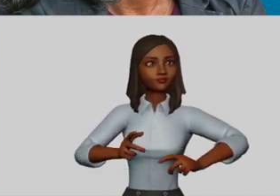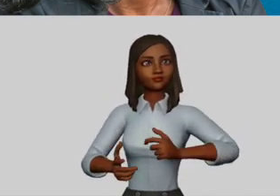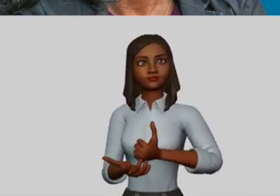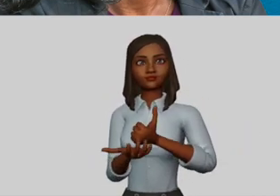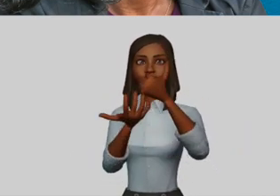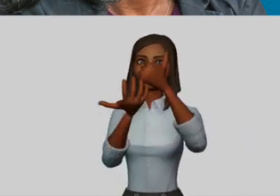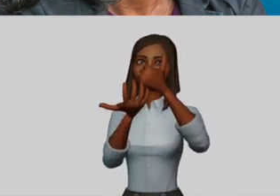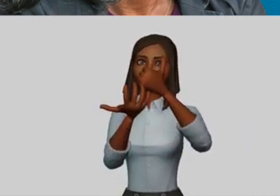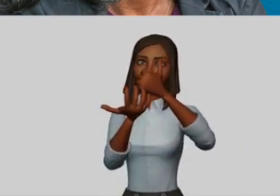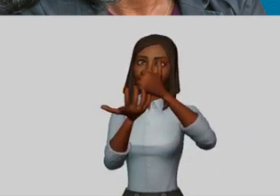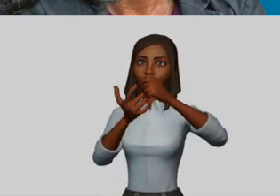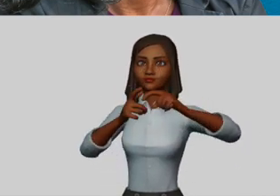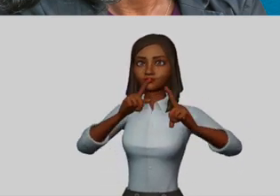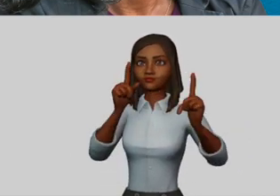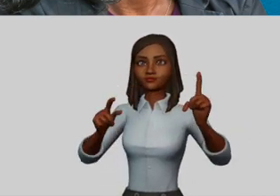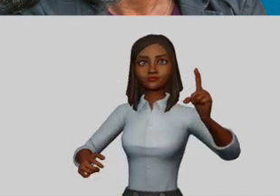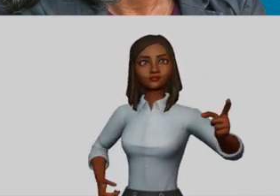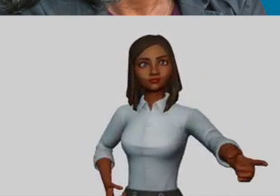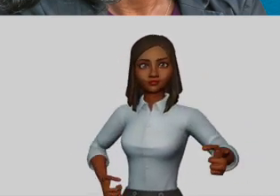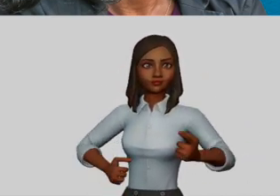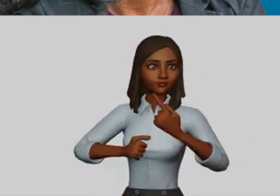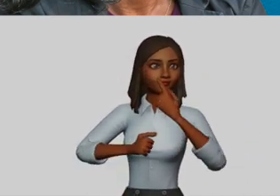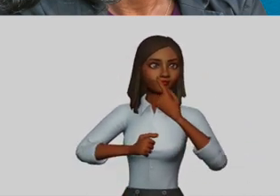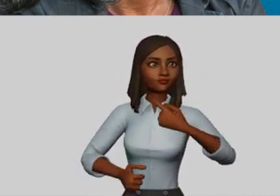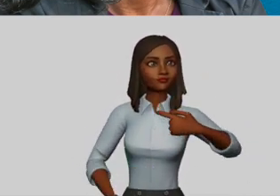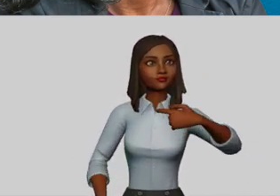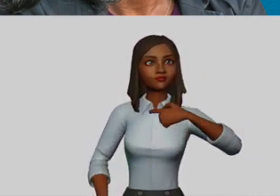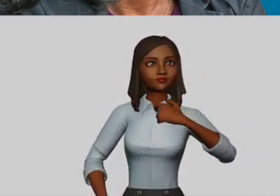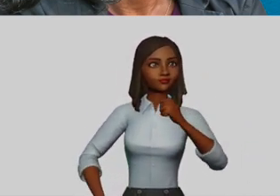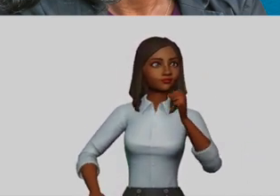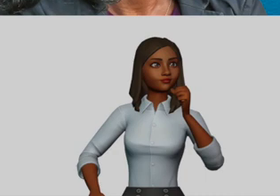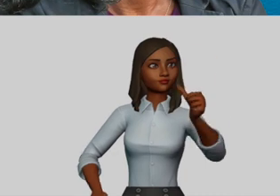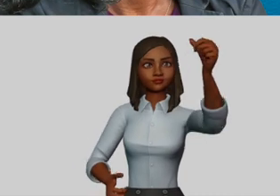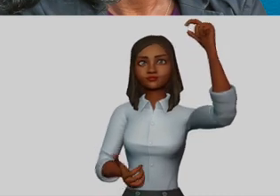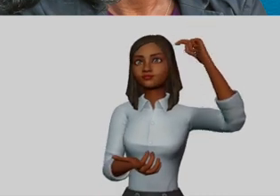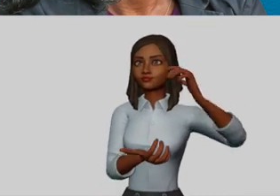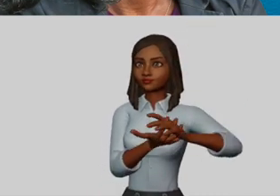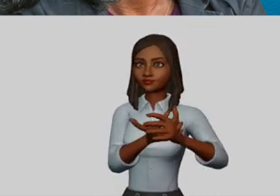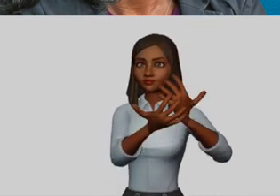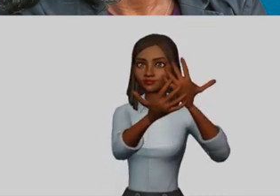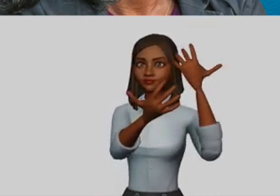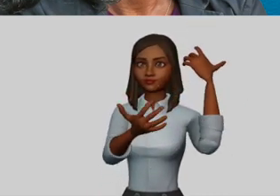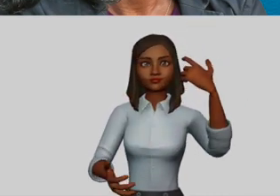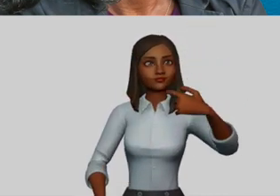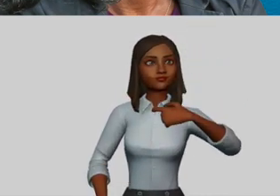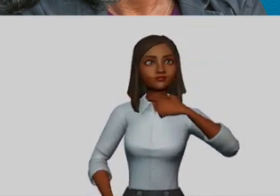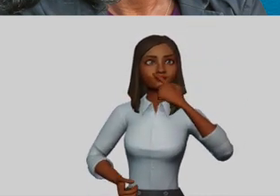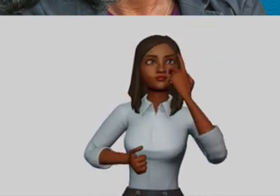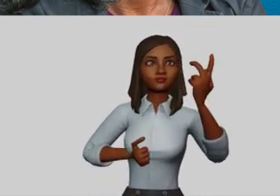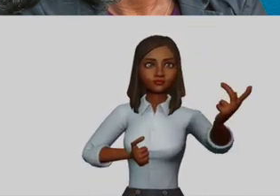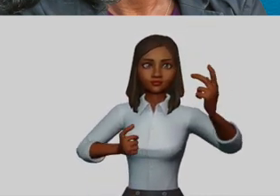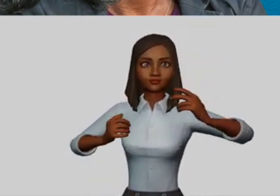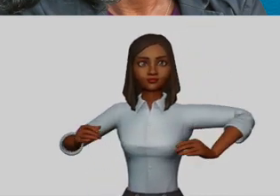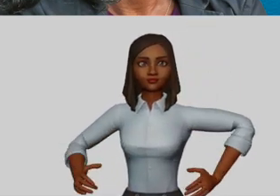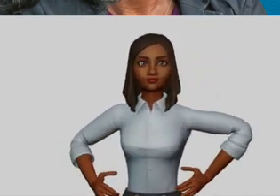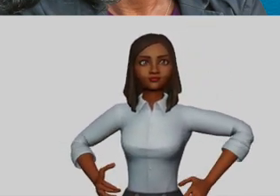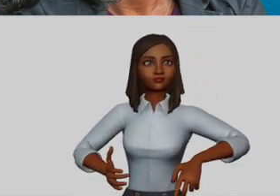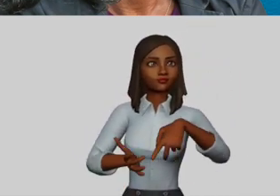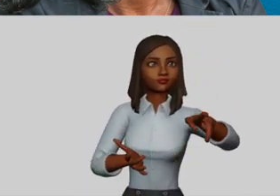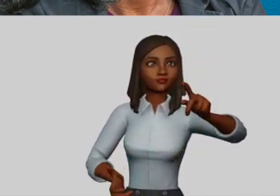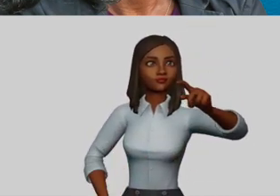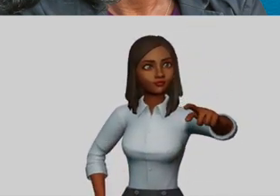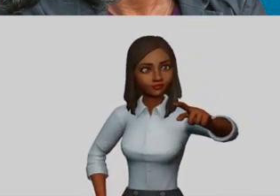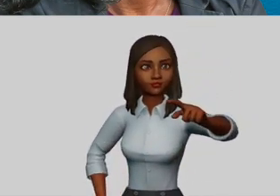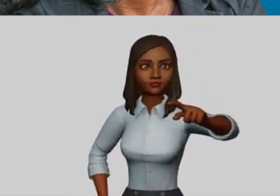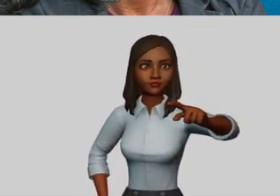Google Cloud, que para nosotros es bien importante porque usamos computación, y nos dan Google